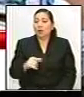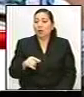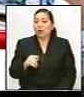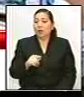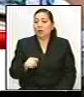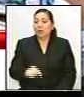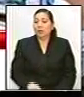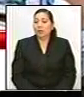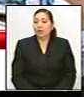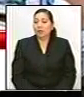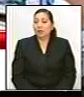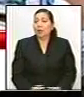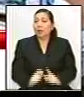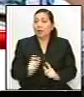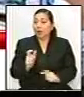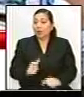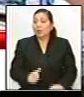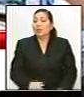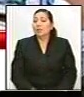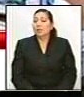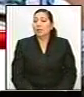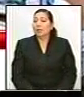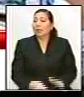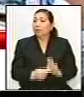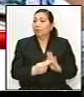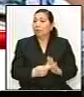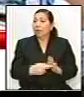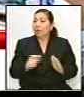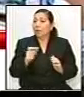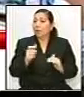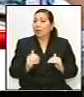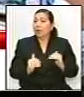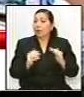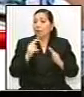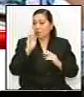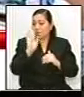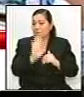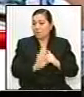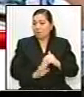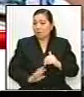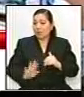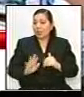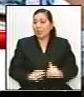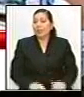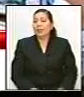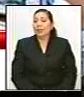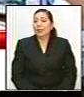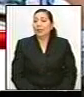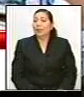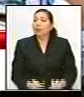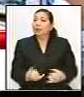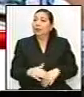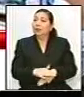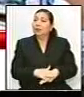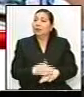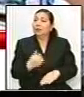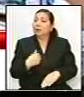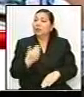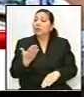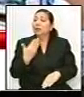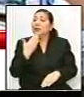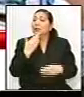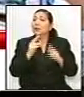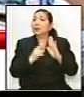Maguia, congresista, representante de adulto mayor a nivel nacional, fue en otra gestión. En esta gestión yo solicité, ¿quién